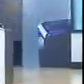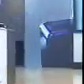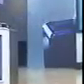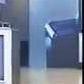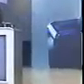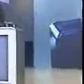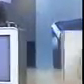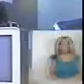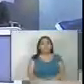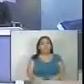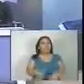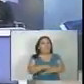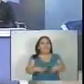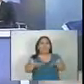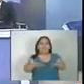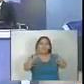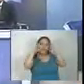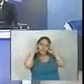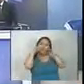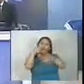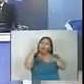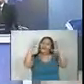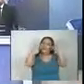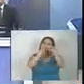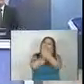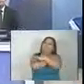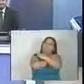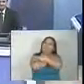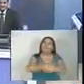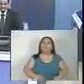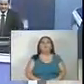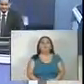Es todo, gracias por habernos acompañado. Que descanse y buenas noches.